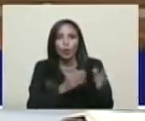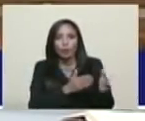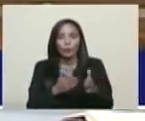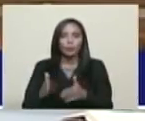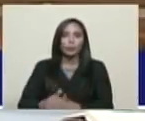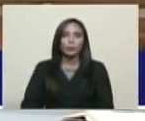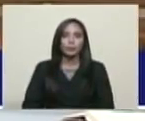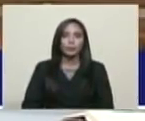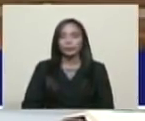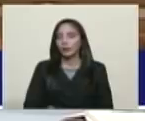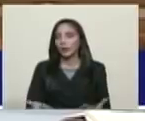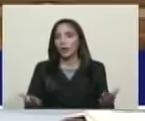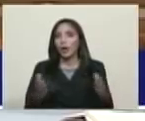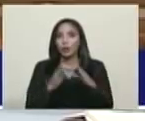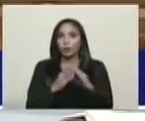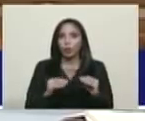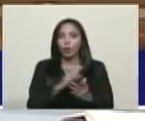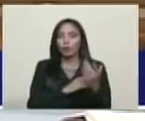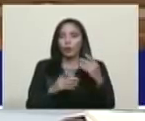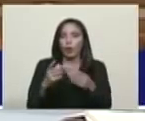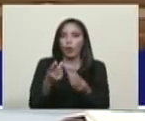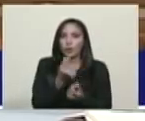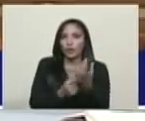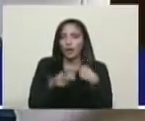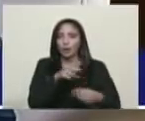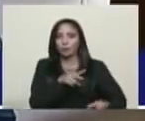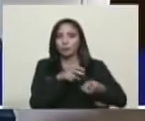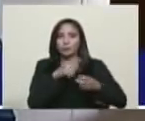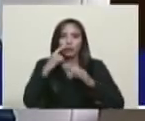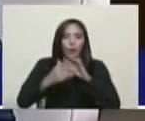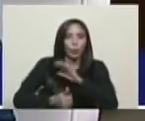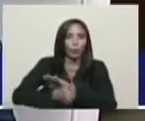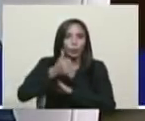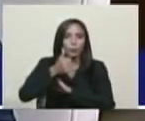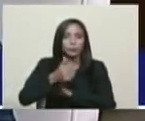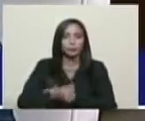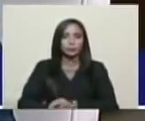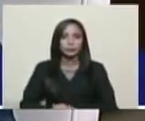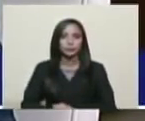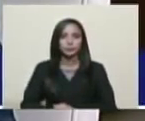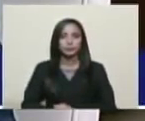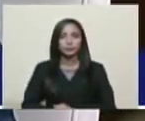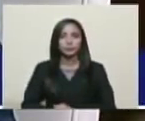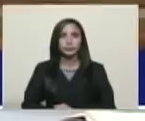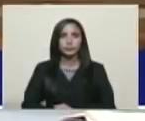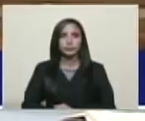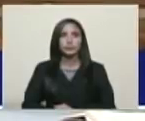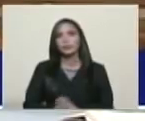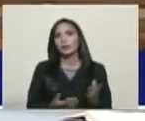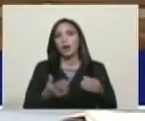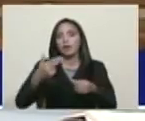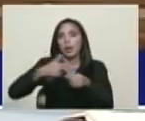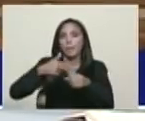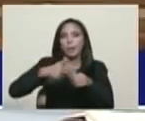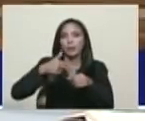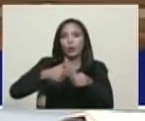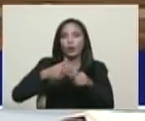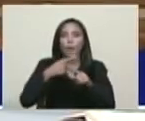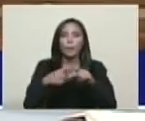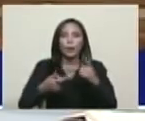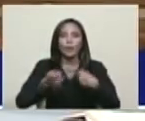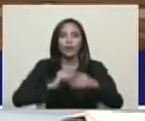se dieron en el marco de ingresos crecientes en el campo del petrodólar, del